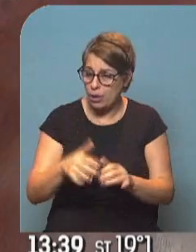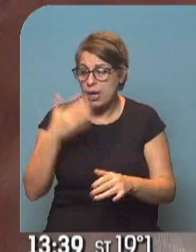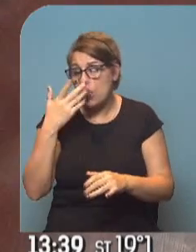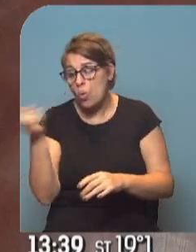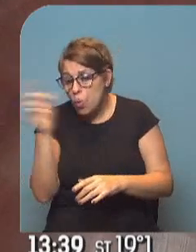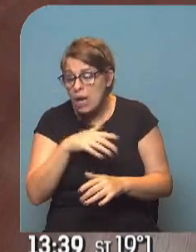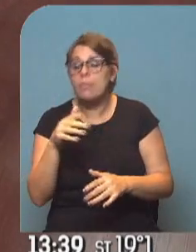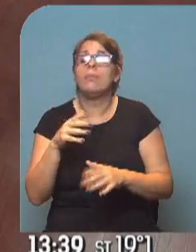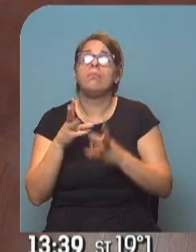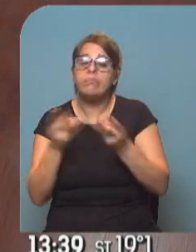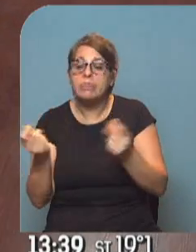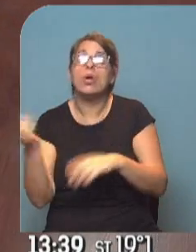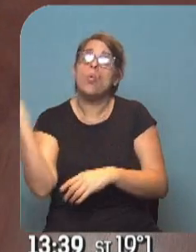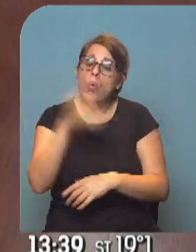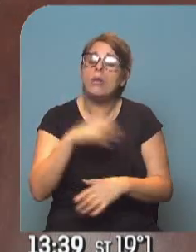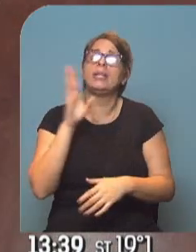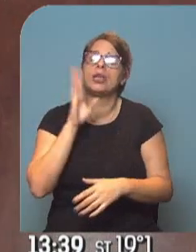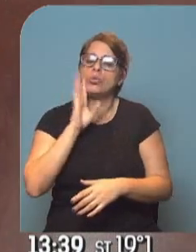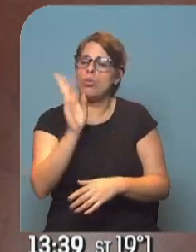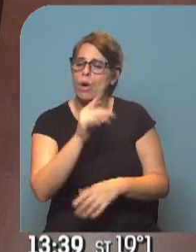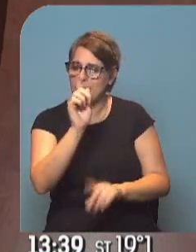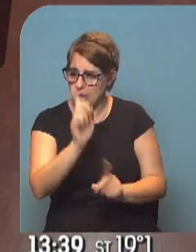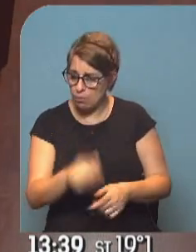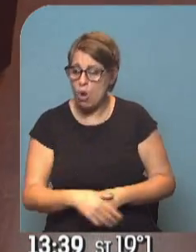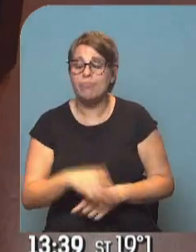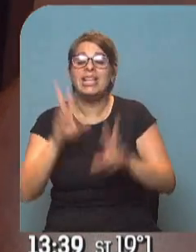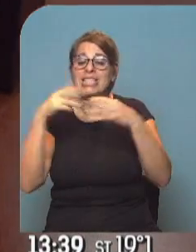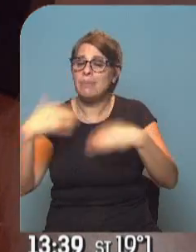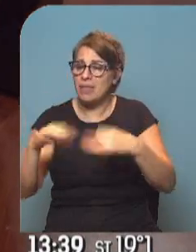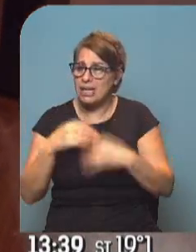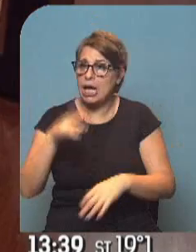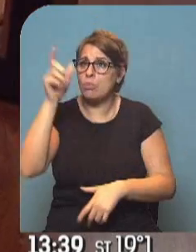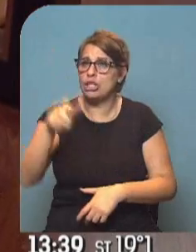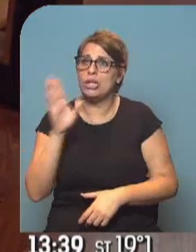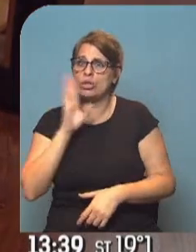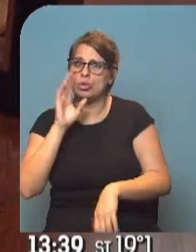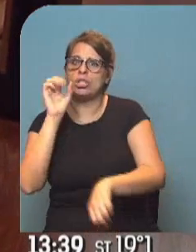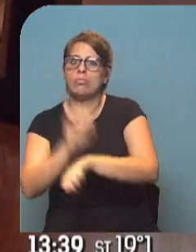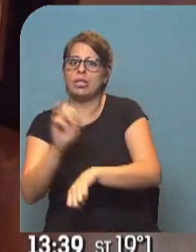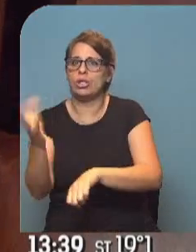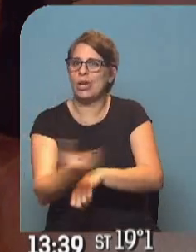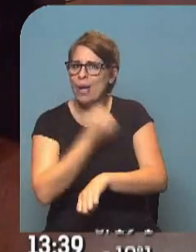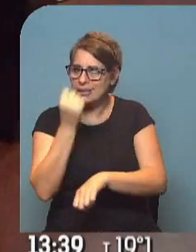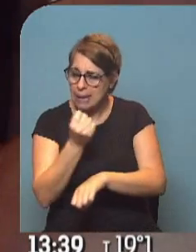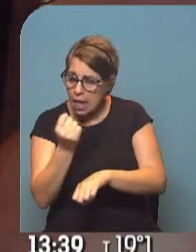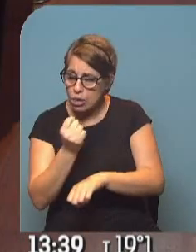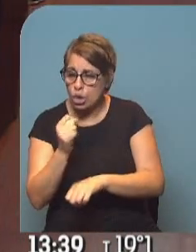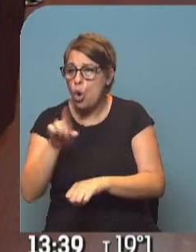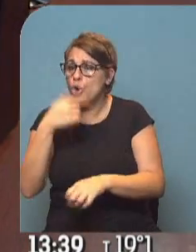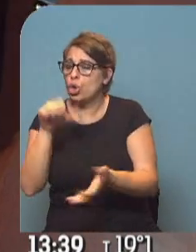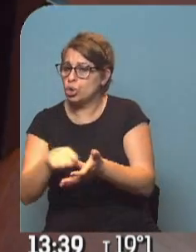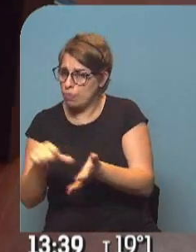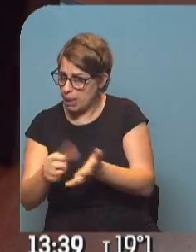en Estados Unidos. Por eso es un tema sensible. Un norteamericano detenido, secuestrado, como se lo quiera llamar, en cualquier otro